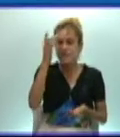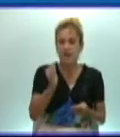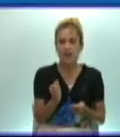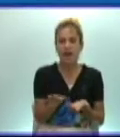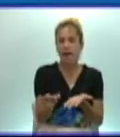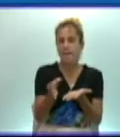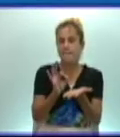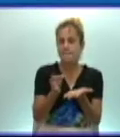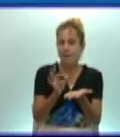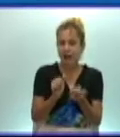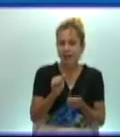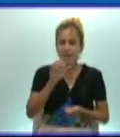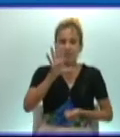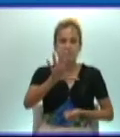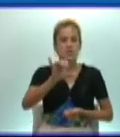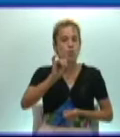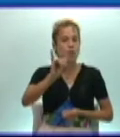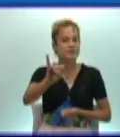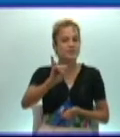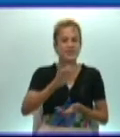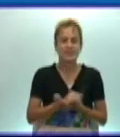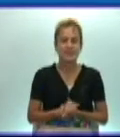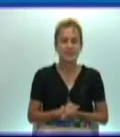página 56.